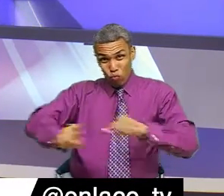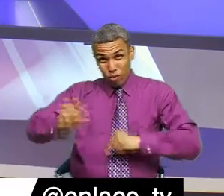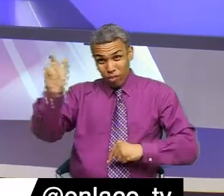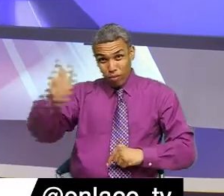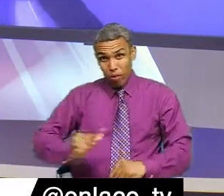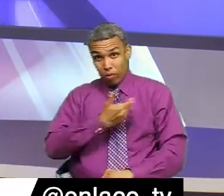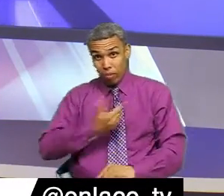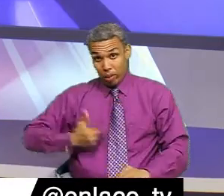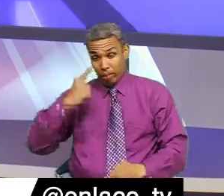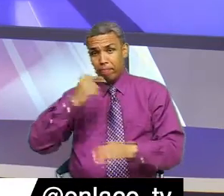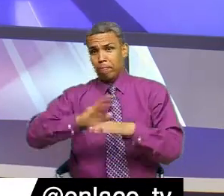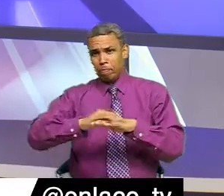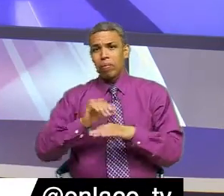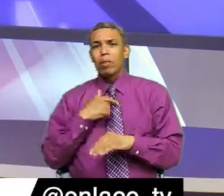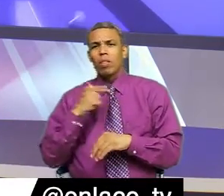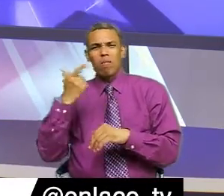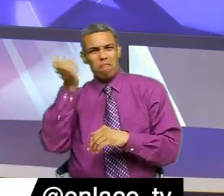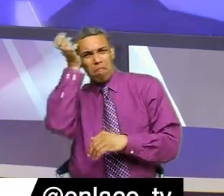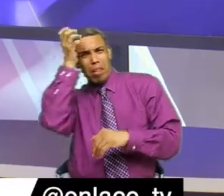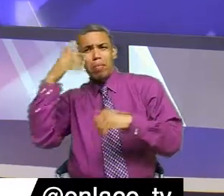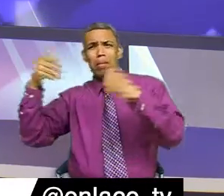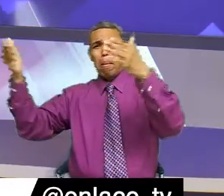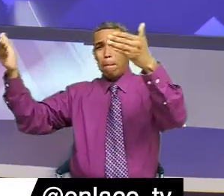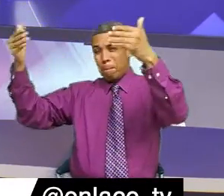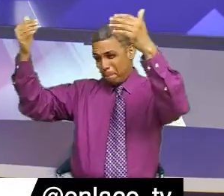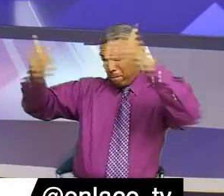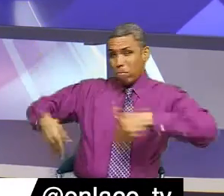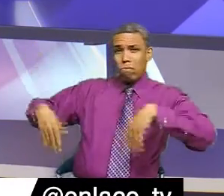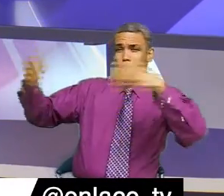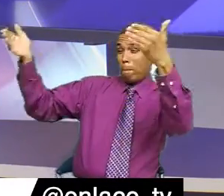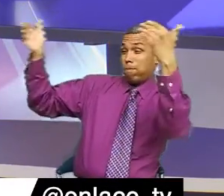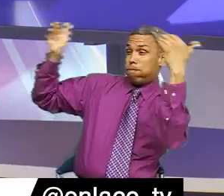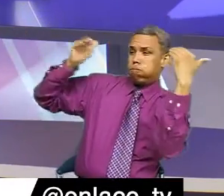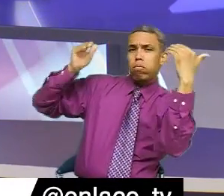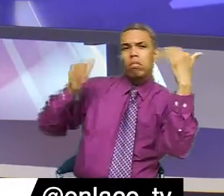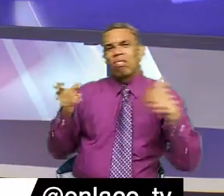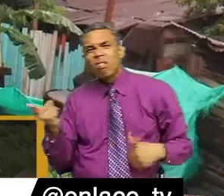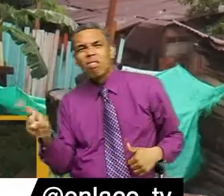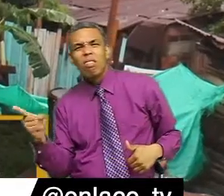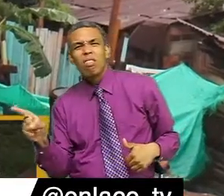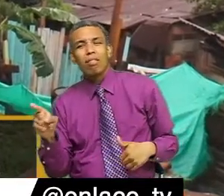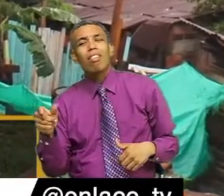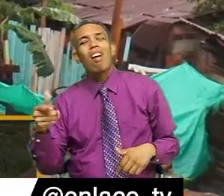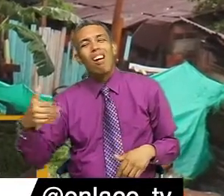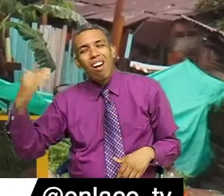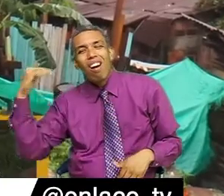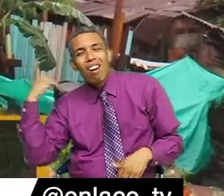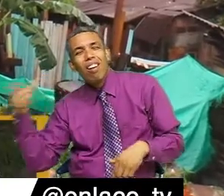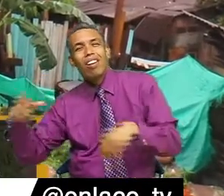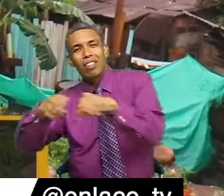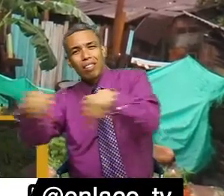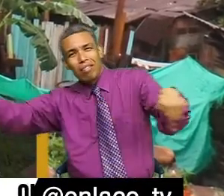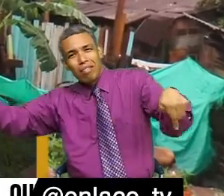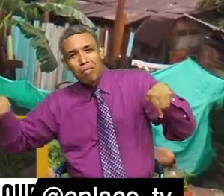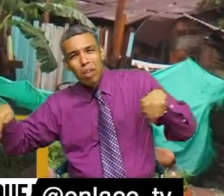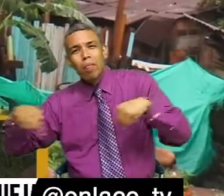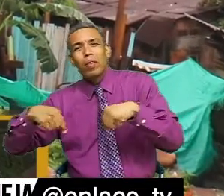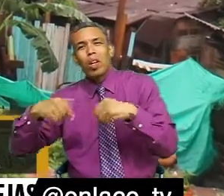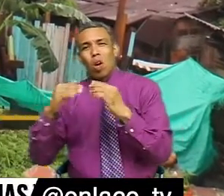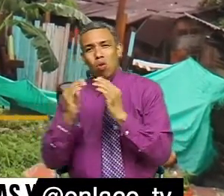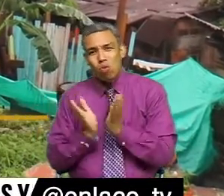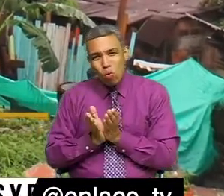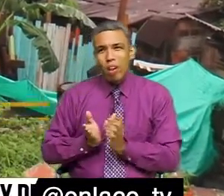punto de caer, poniendo en riesgo a por lo menos más de 10 familias. Así luce hoy el muro de la escuela. Las grietas cada